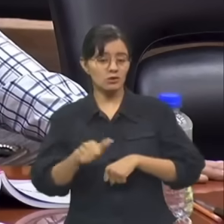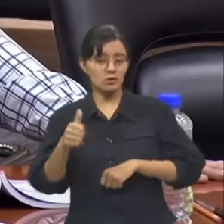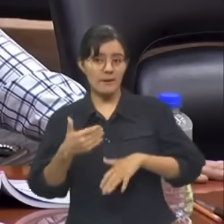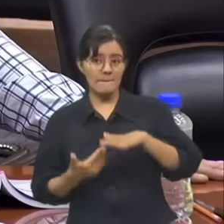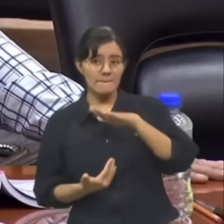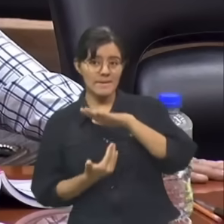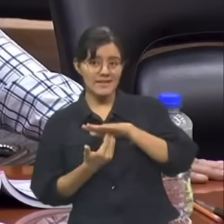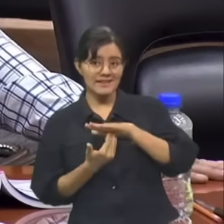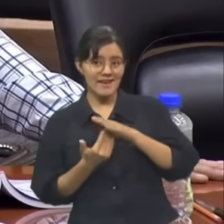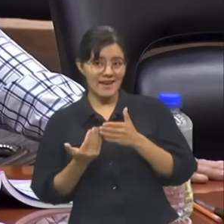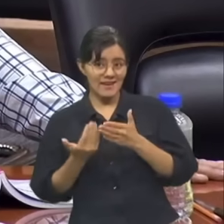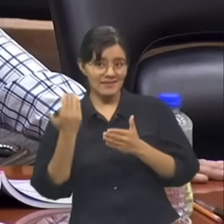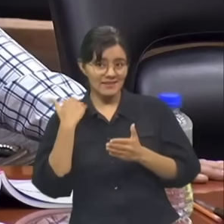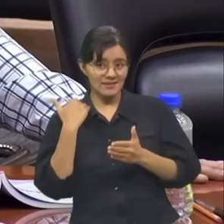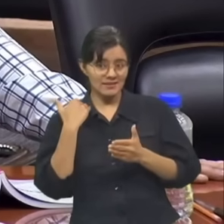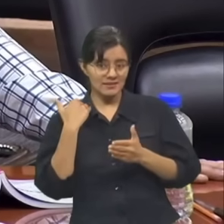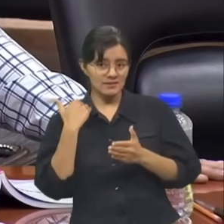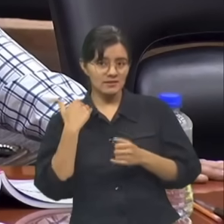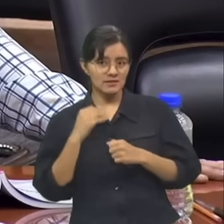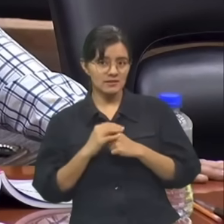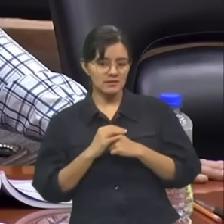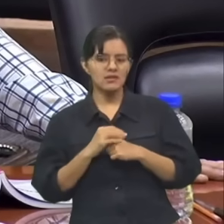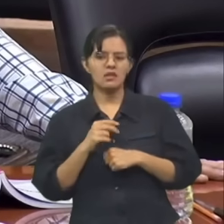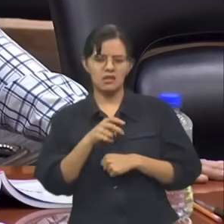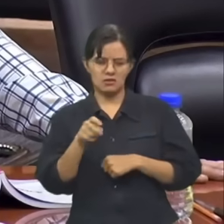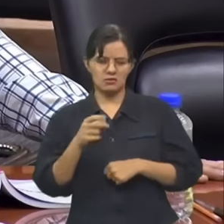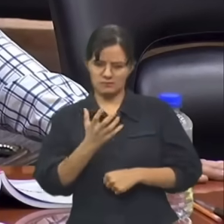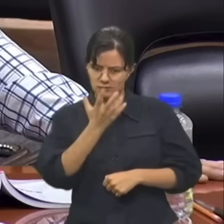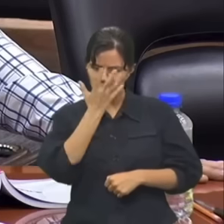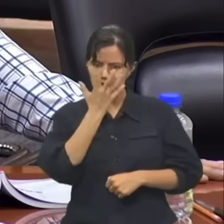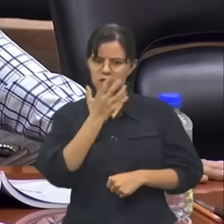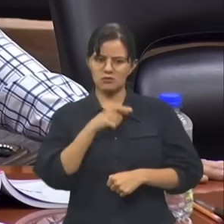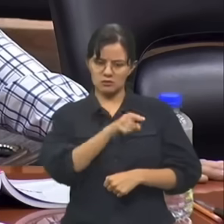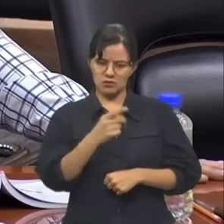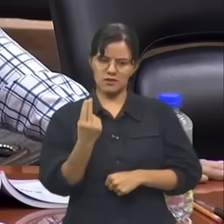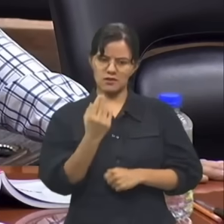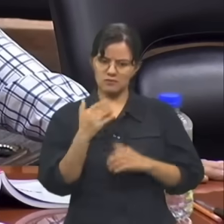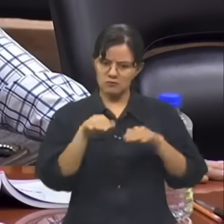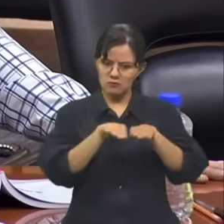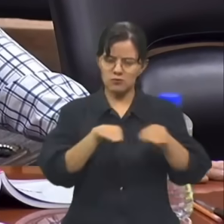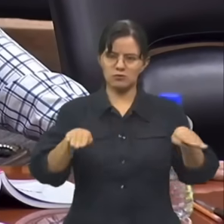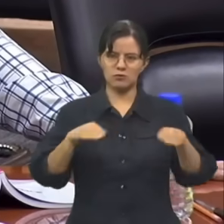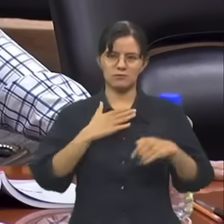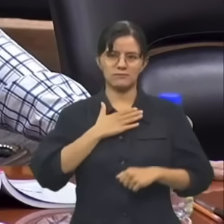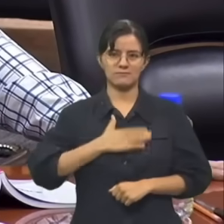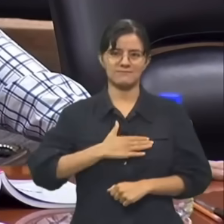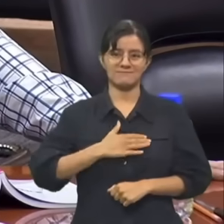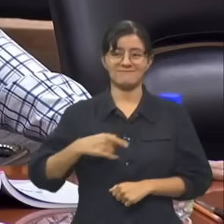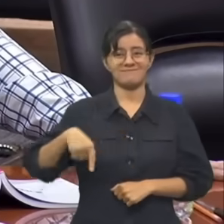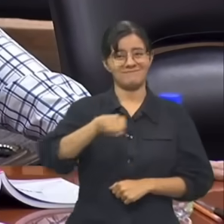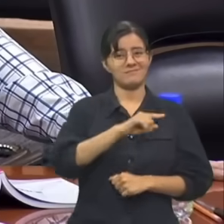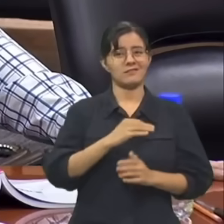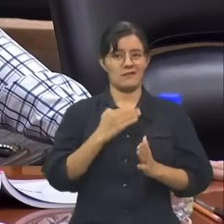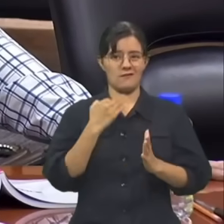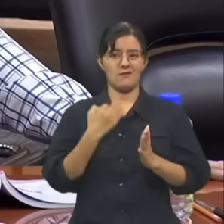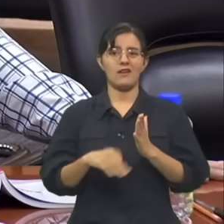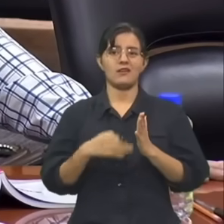tomaron en su momento para exigir que hubiera equidad y democracia en los